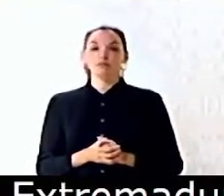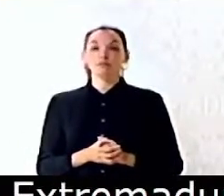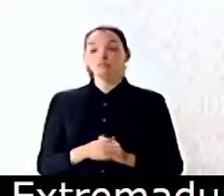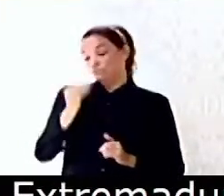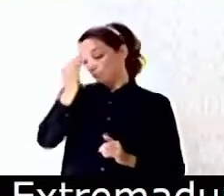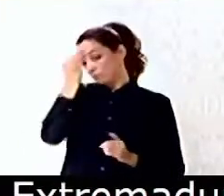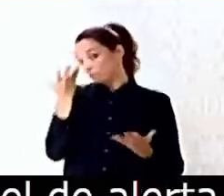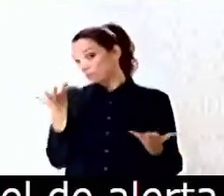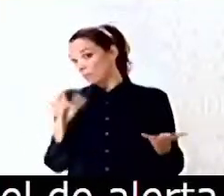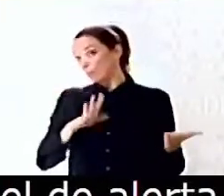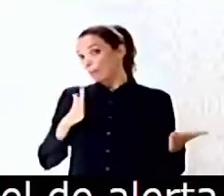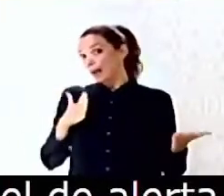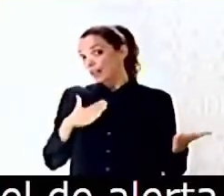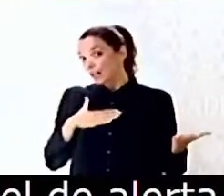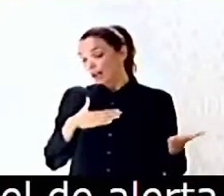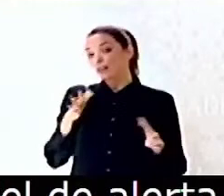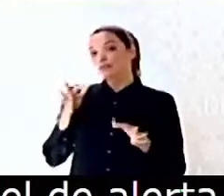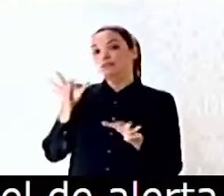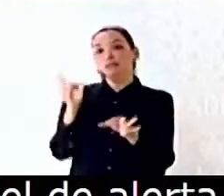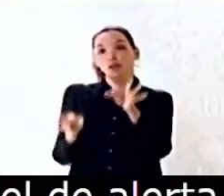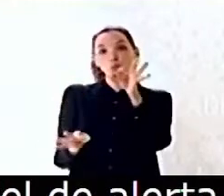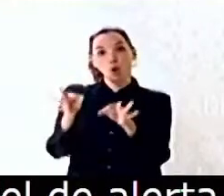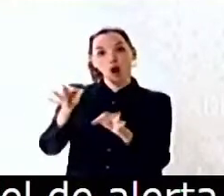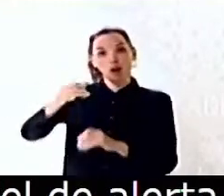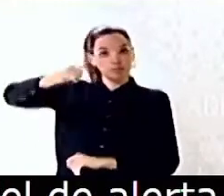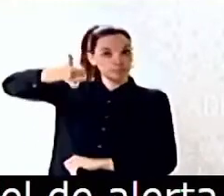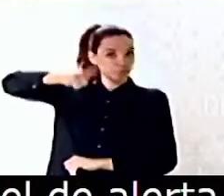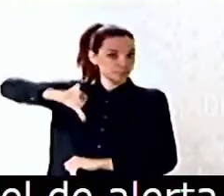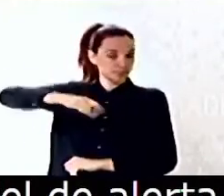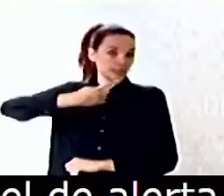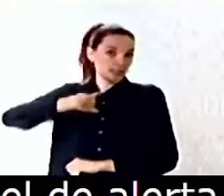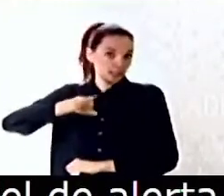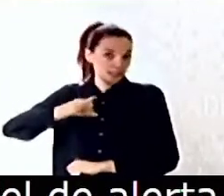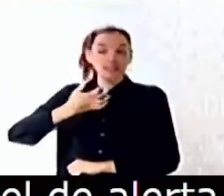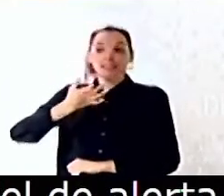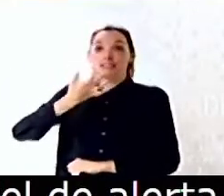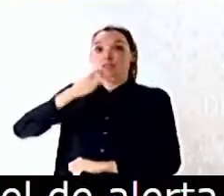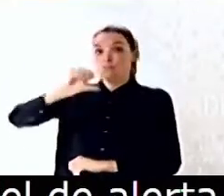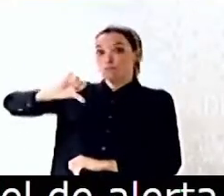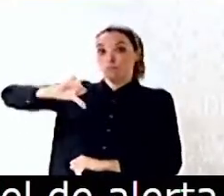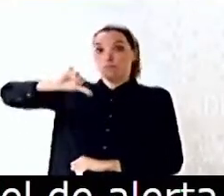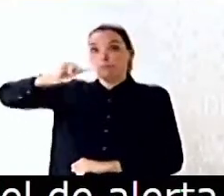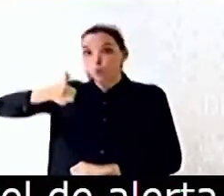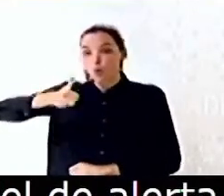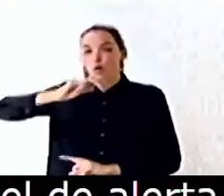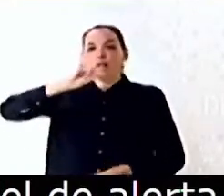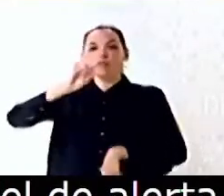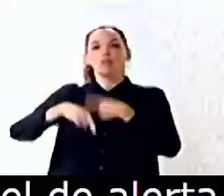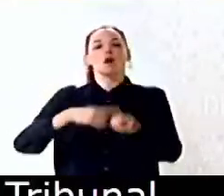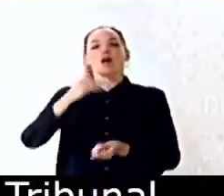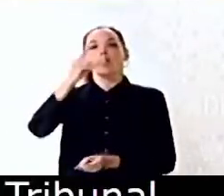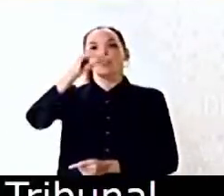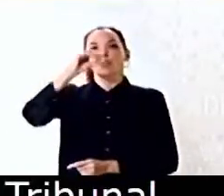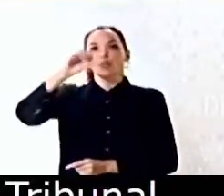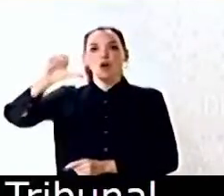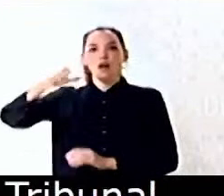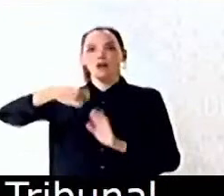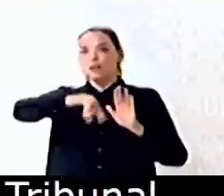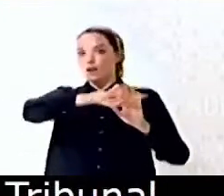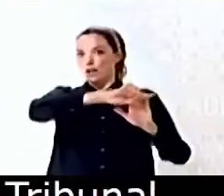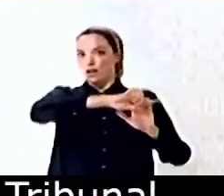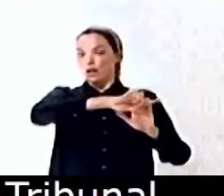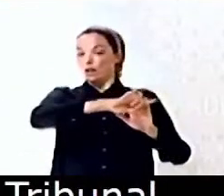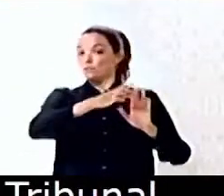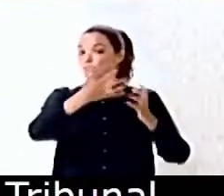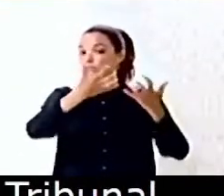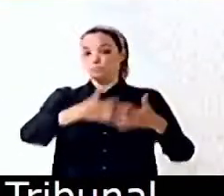Suponemos que mañana se pronunciará el Tribunal Superior de Justicia de Extremadura. Si es así, se publicará en el Diario Oficial de Extremadura y entrará en